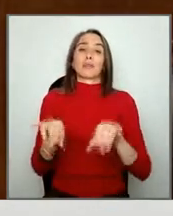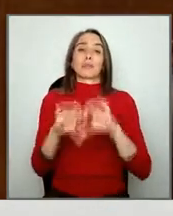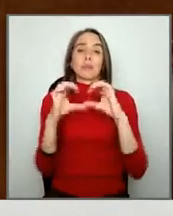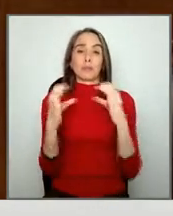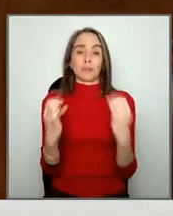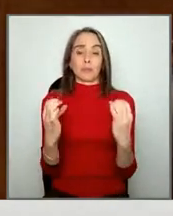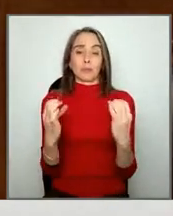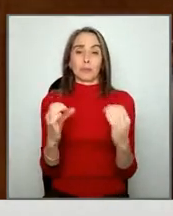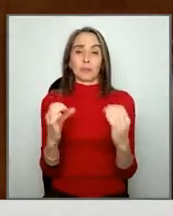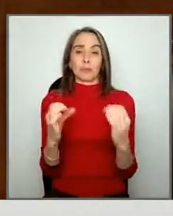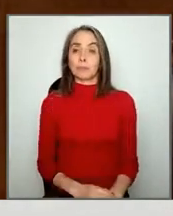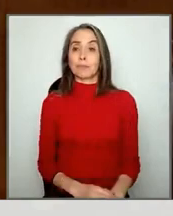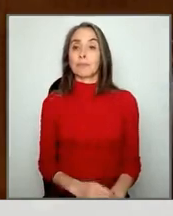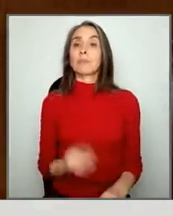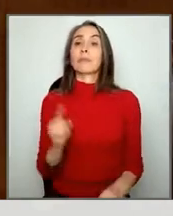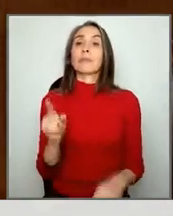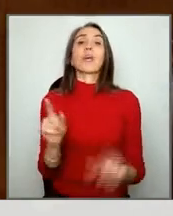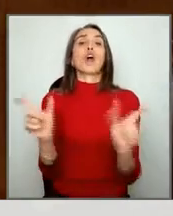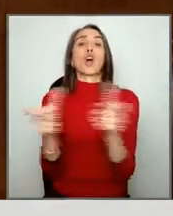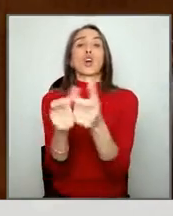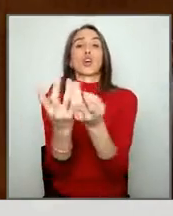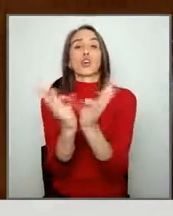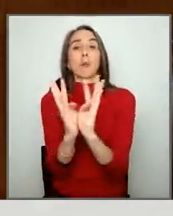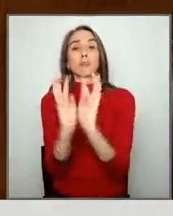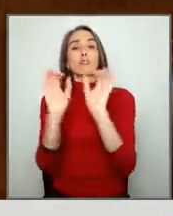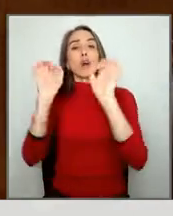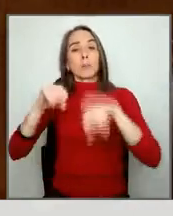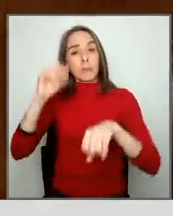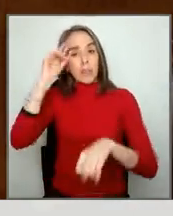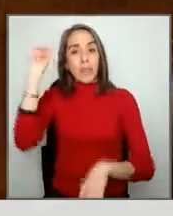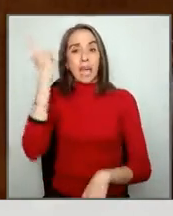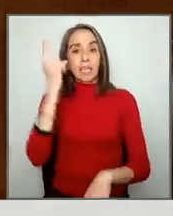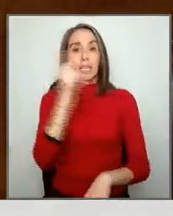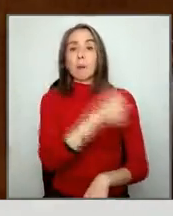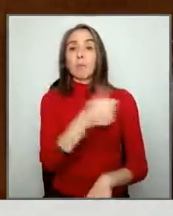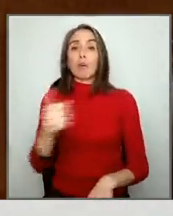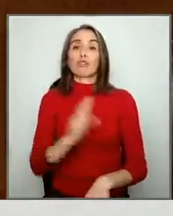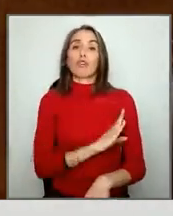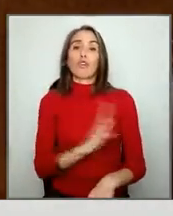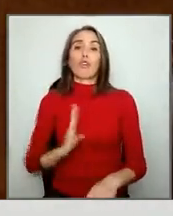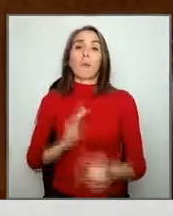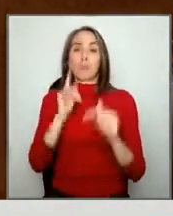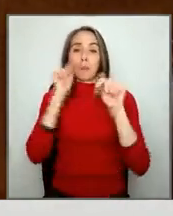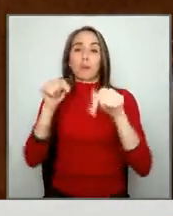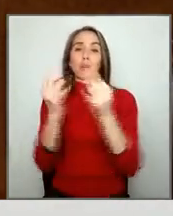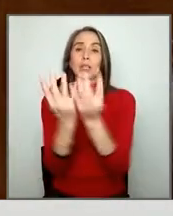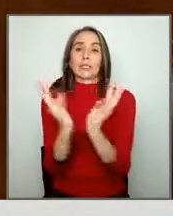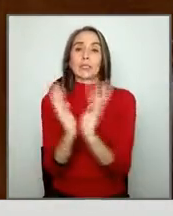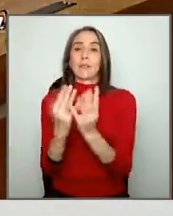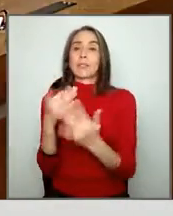que en la comisión fue aprobada en general por unanimidad he dicho muchas gracias